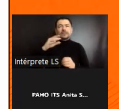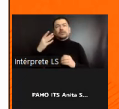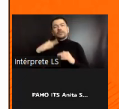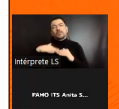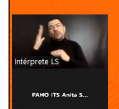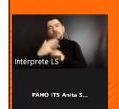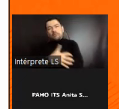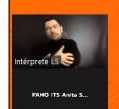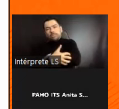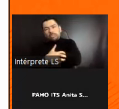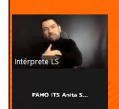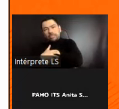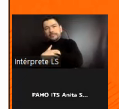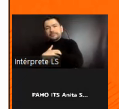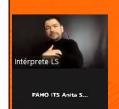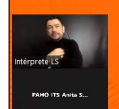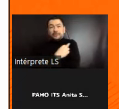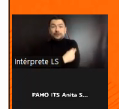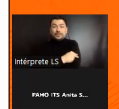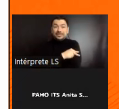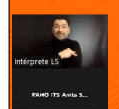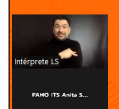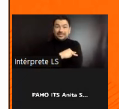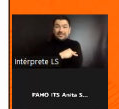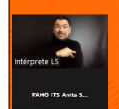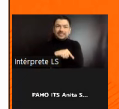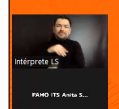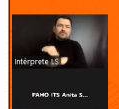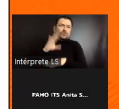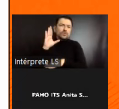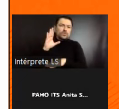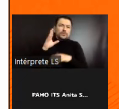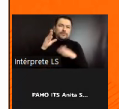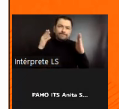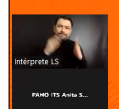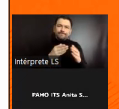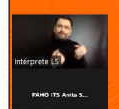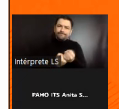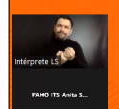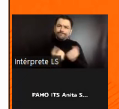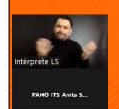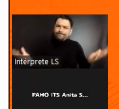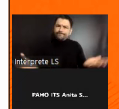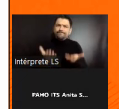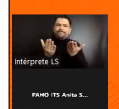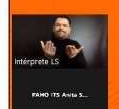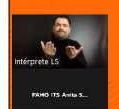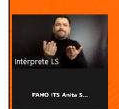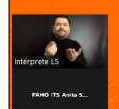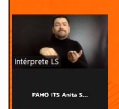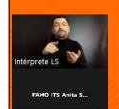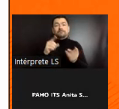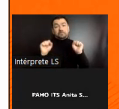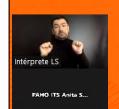espina dorsal del sistema de salud necesitan ofrecérseles esa posibilidad. La mayoría tienen